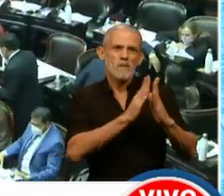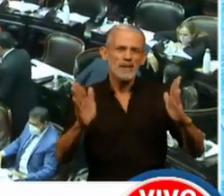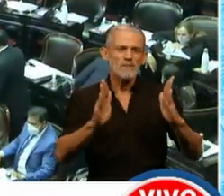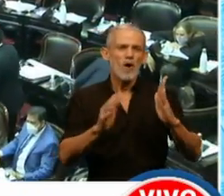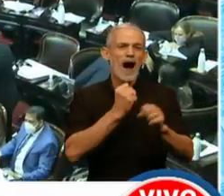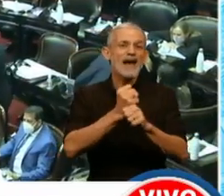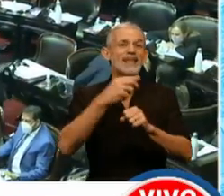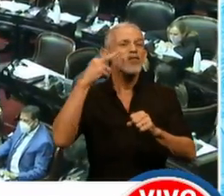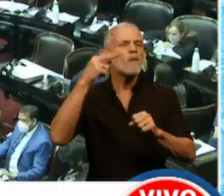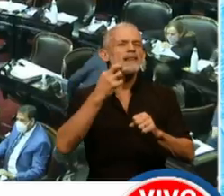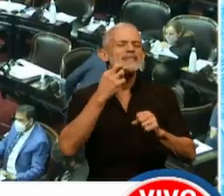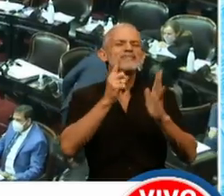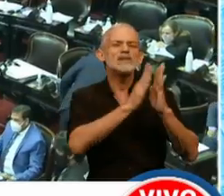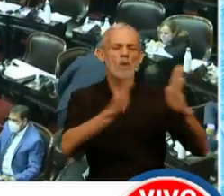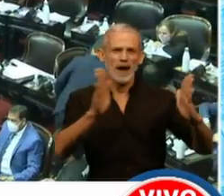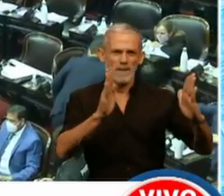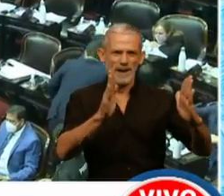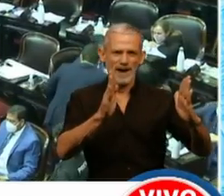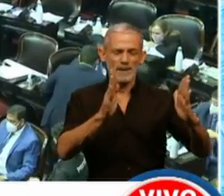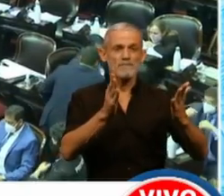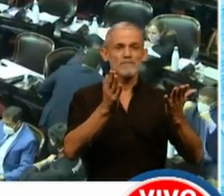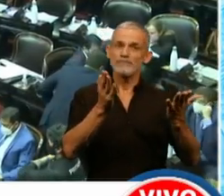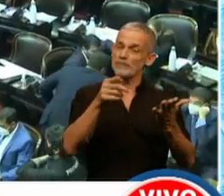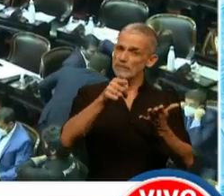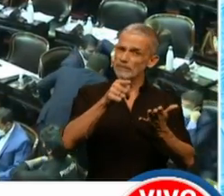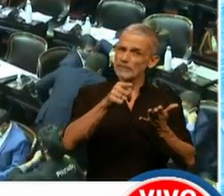2019 o sea esa